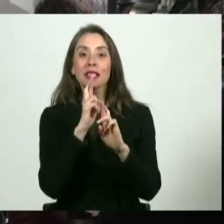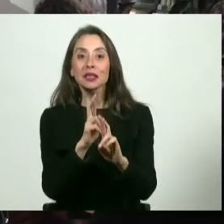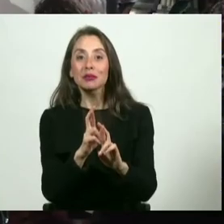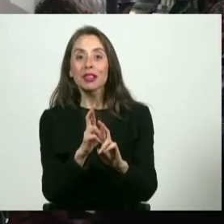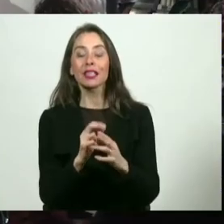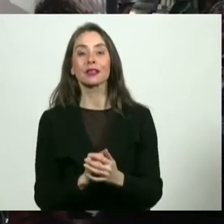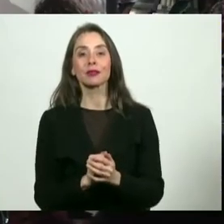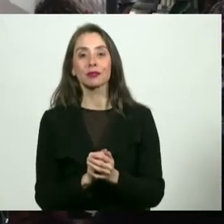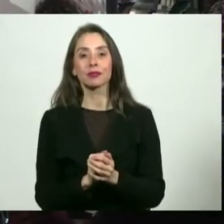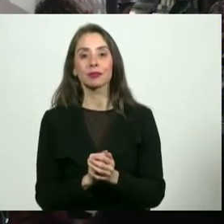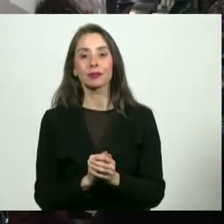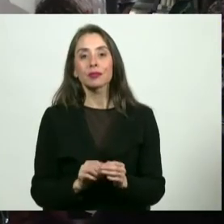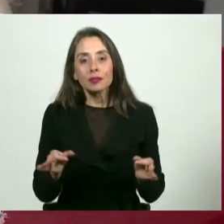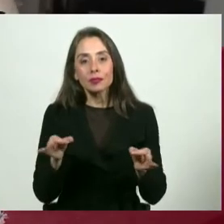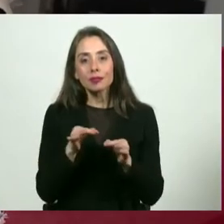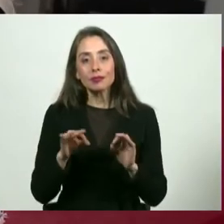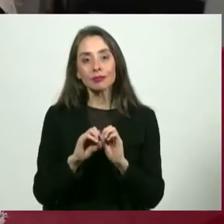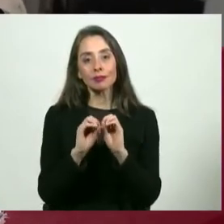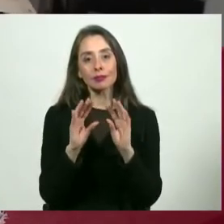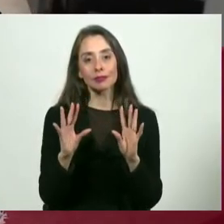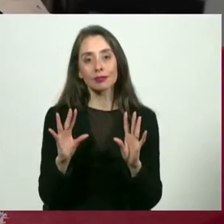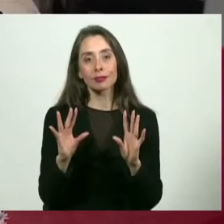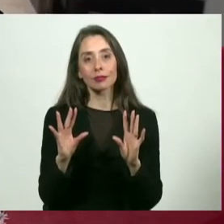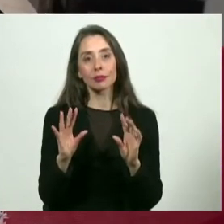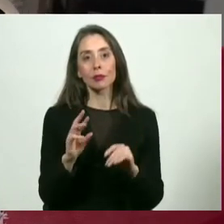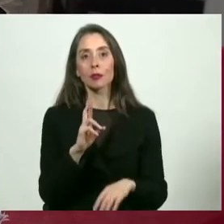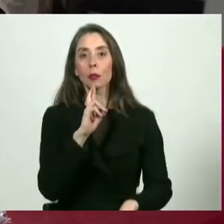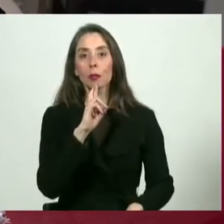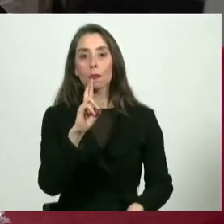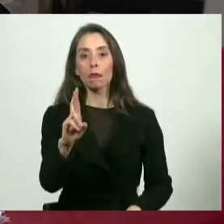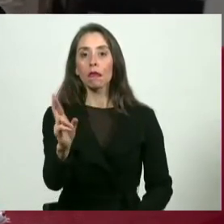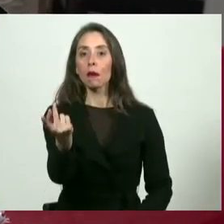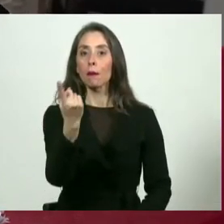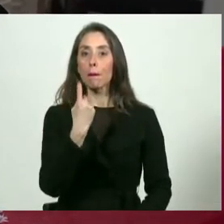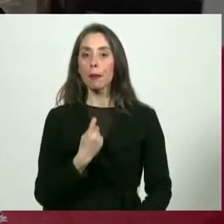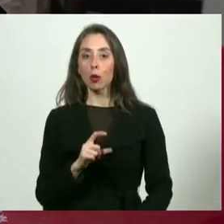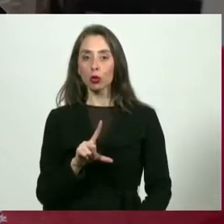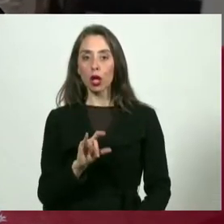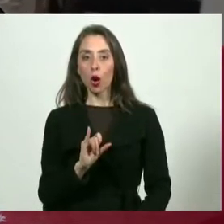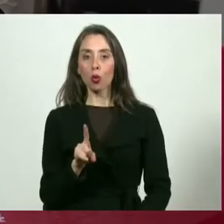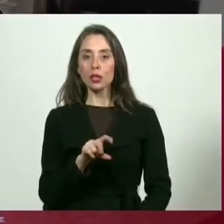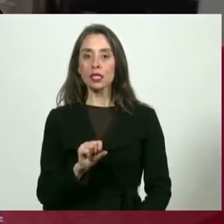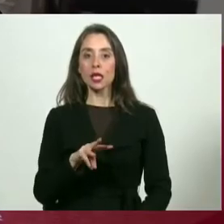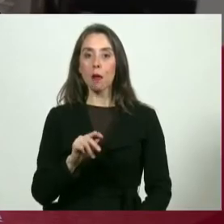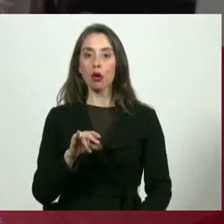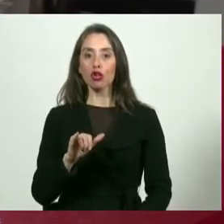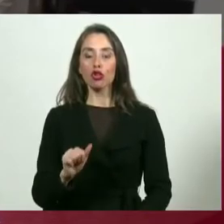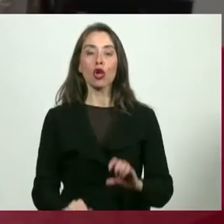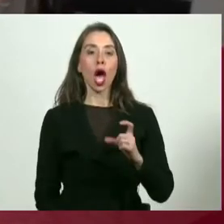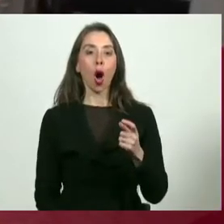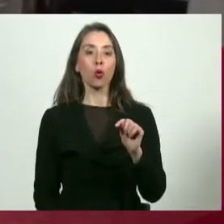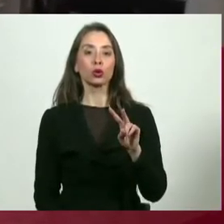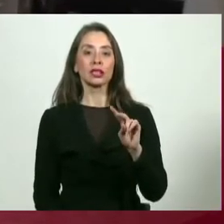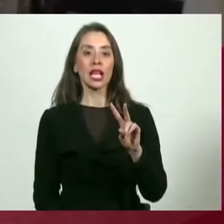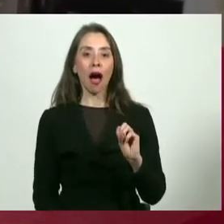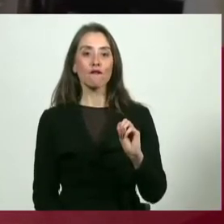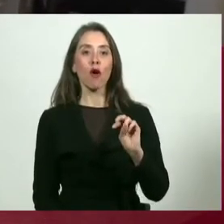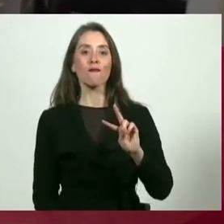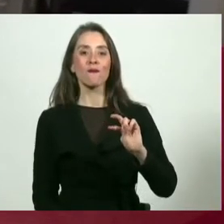laboral, porque entendemos que hay unos que son previos, ¿no es cierto?, a la contratación, que también tenemos que ir haciéndonos cargo. Se hablaba del